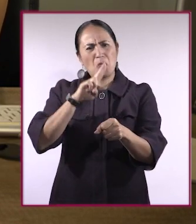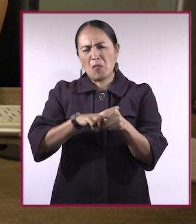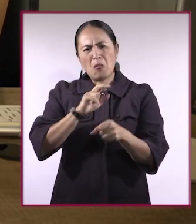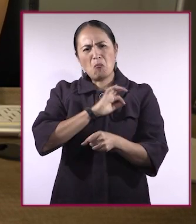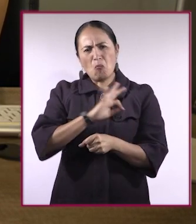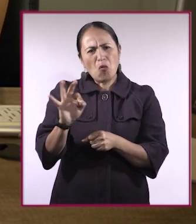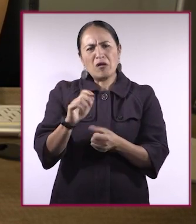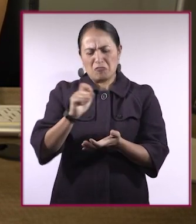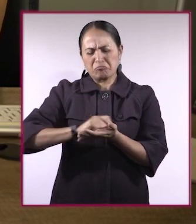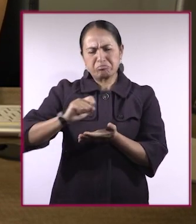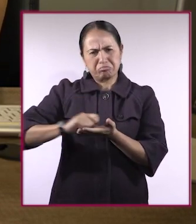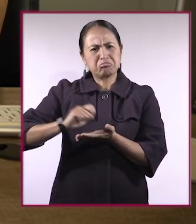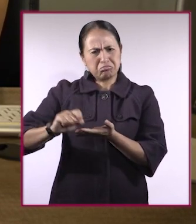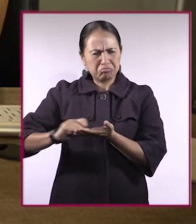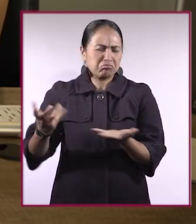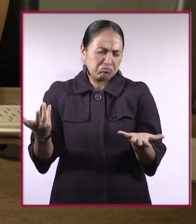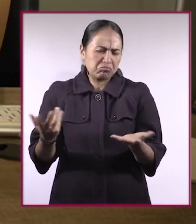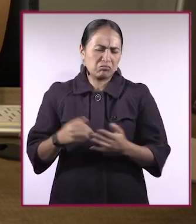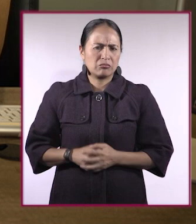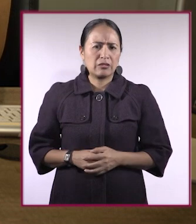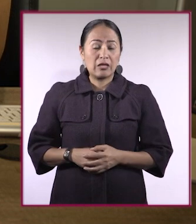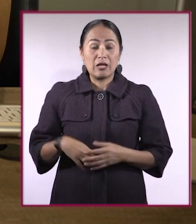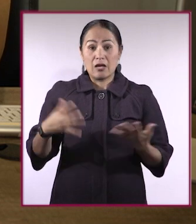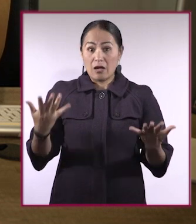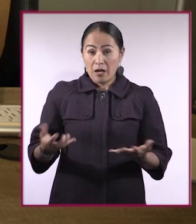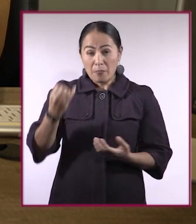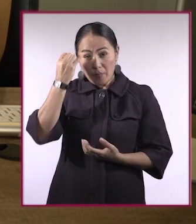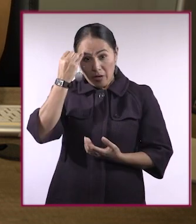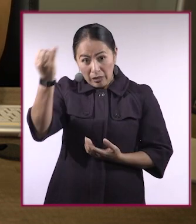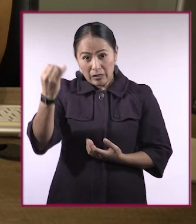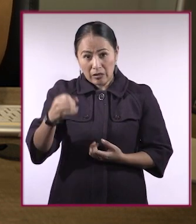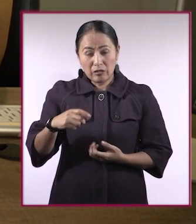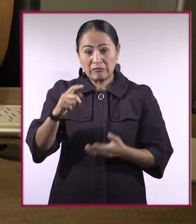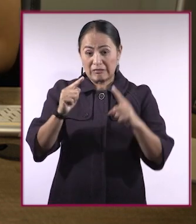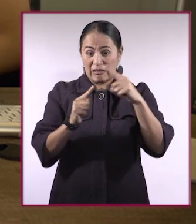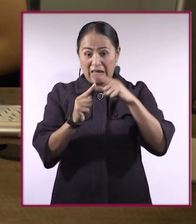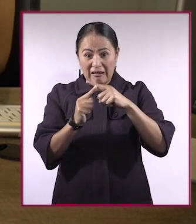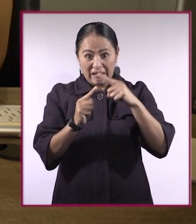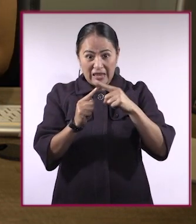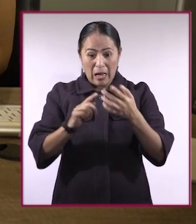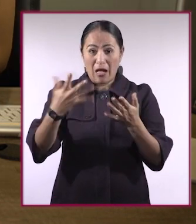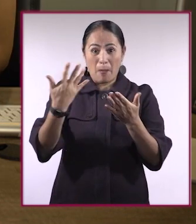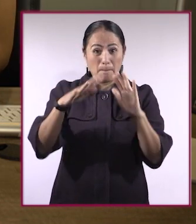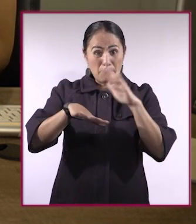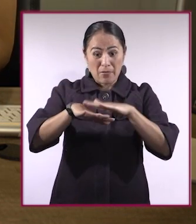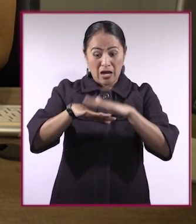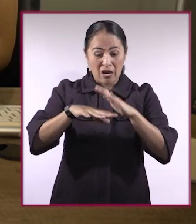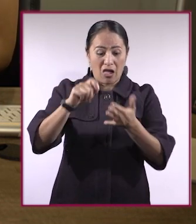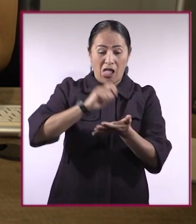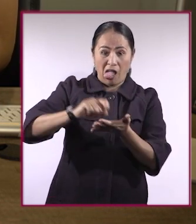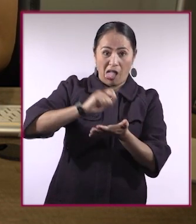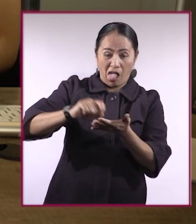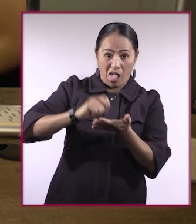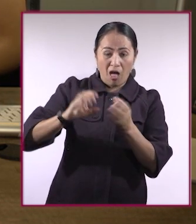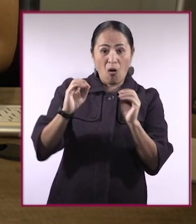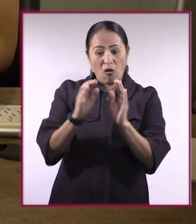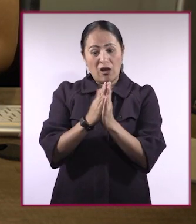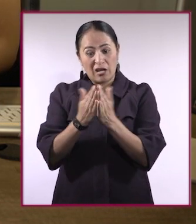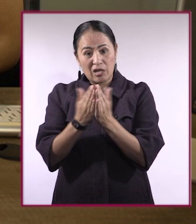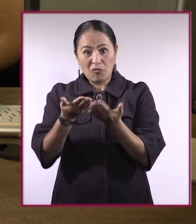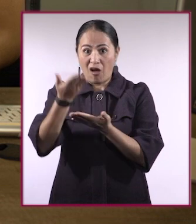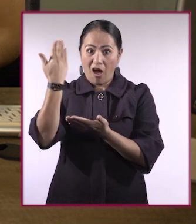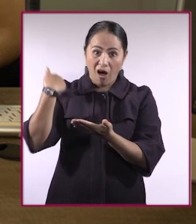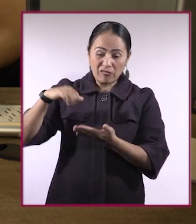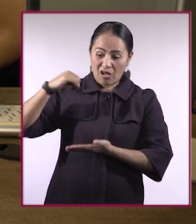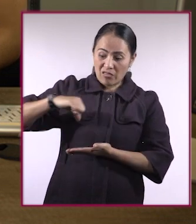comunicarse comúnmente lo hace de manera escrita. Imagínense la hazaña de redactar a mano todas nuestras tareas o letra por letra un libro entero